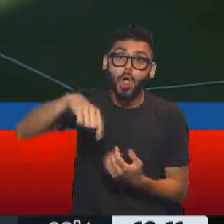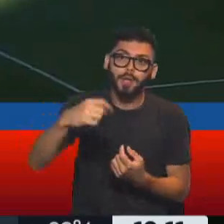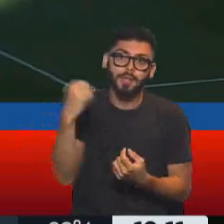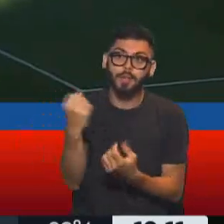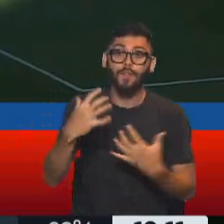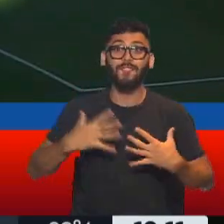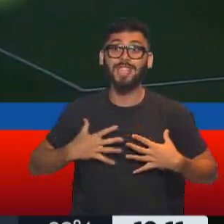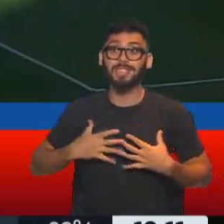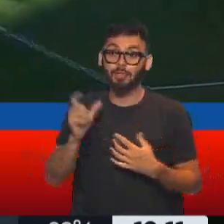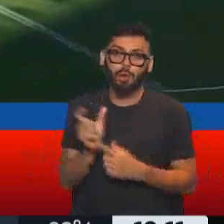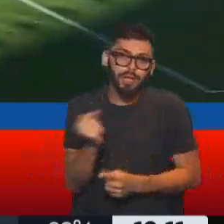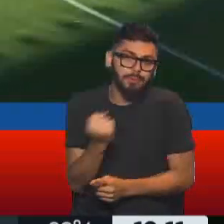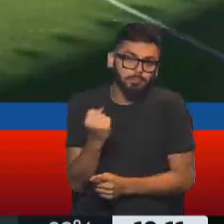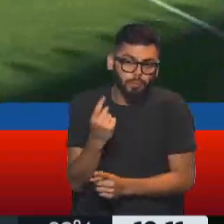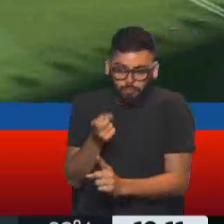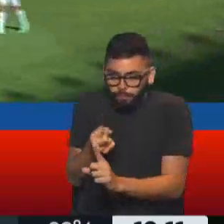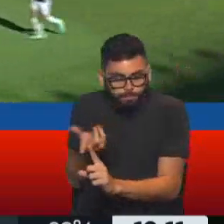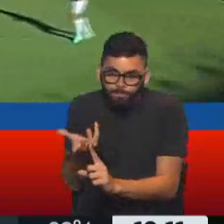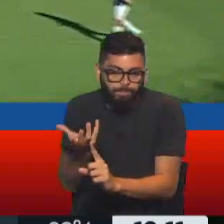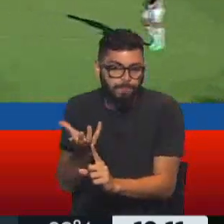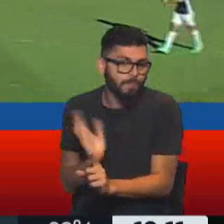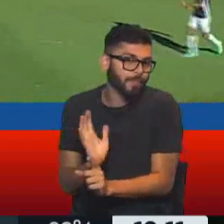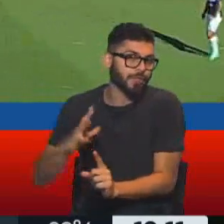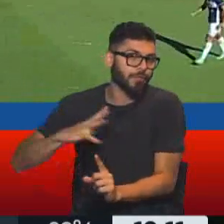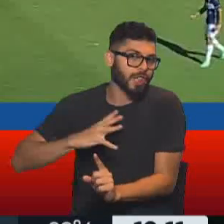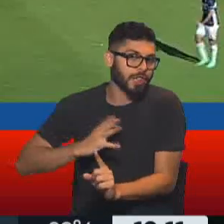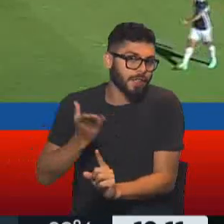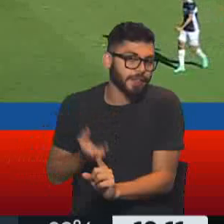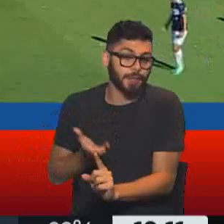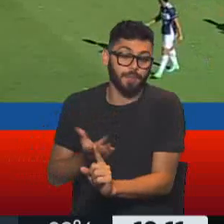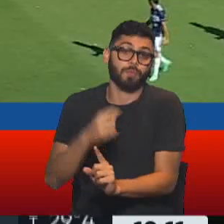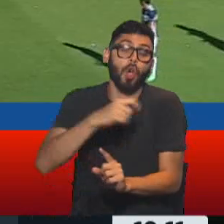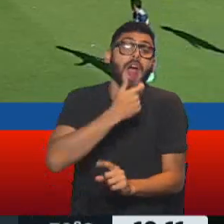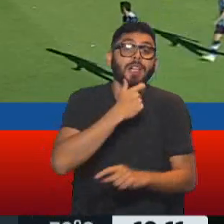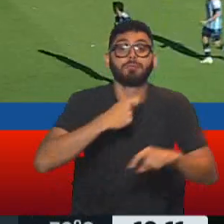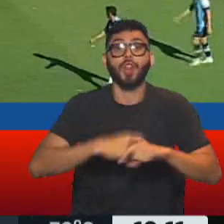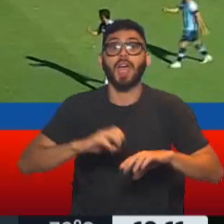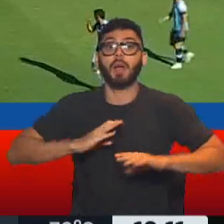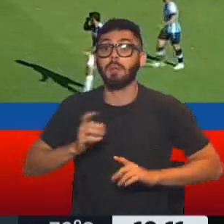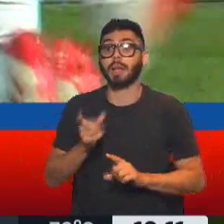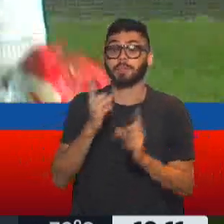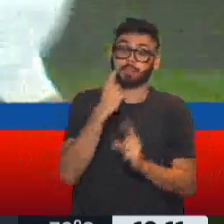eso Cardona quedó en deuda en este partido Racing-Gimnasia, que de hecho